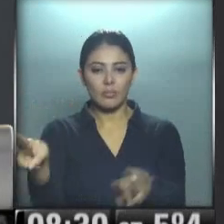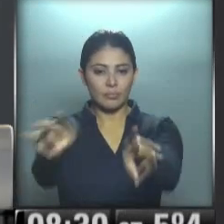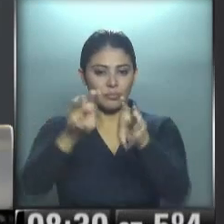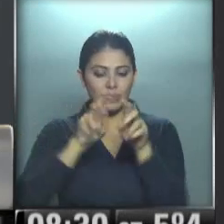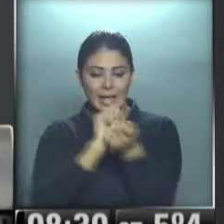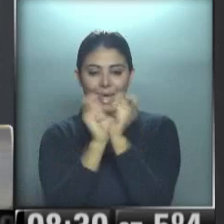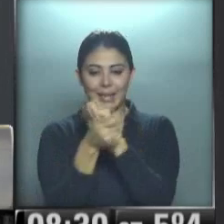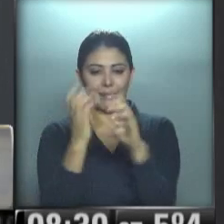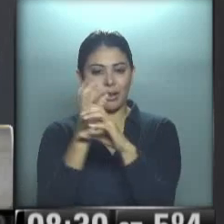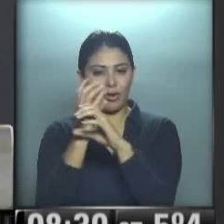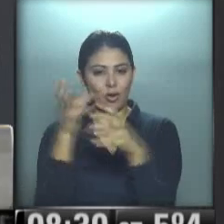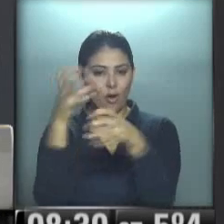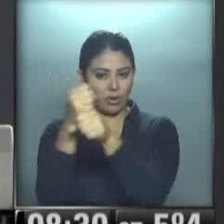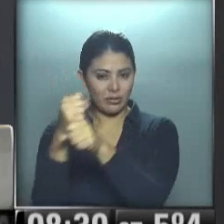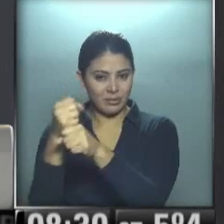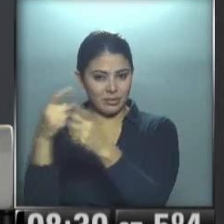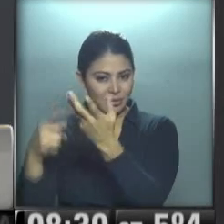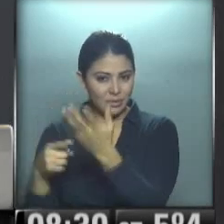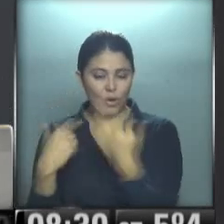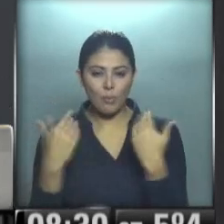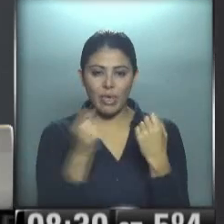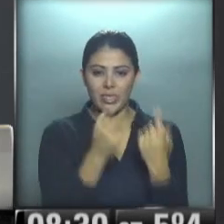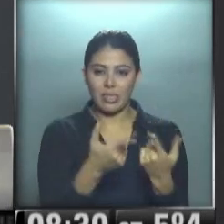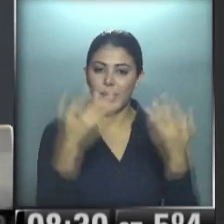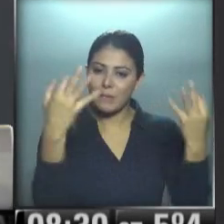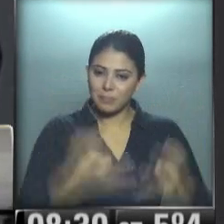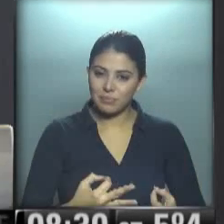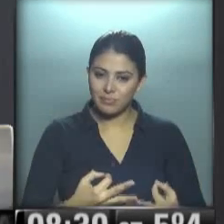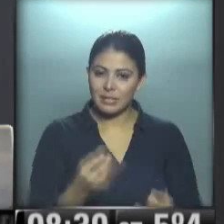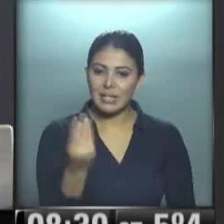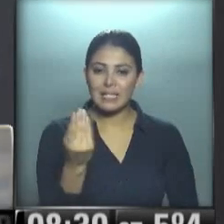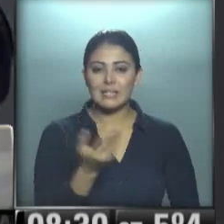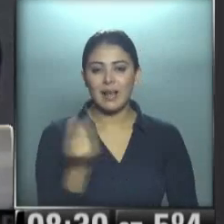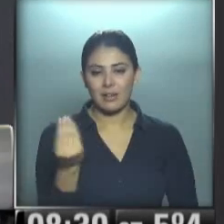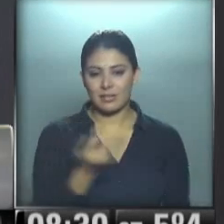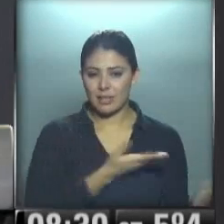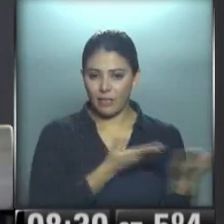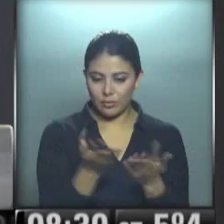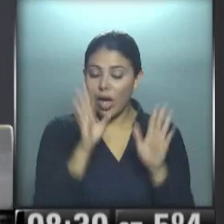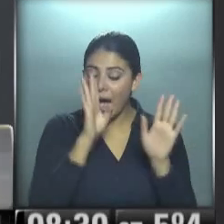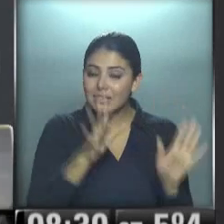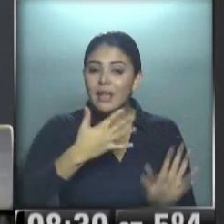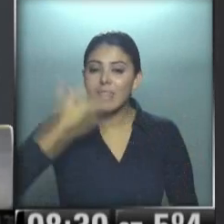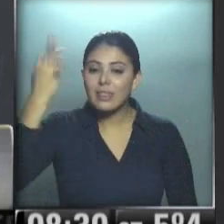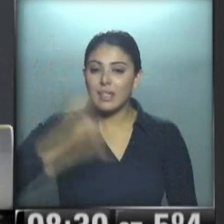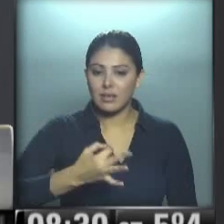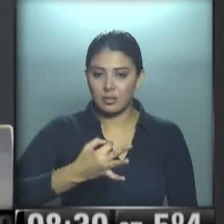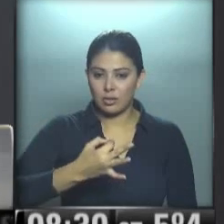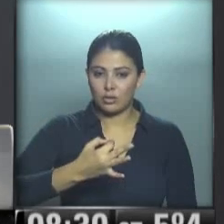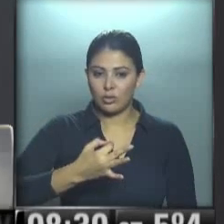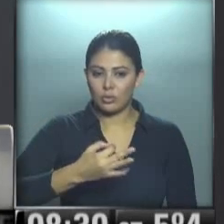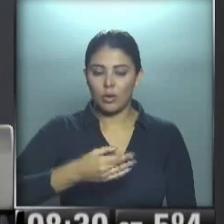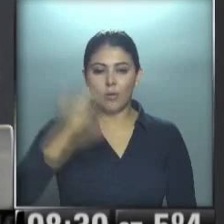renovación de flota a los efectos de garantizar una prestación adecuada del servicio esa es la decisión que se ha tomado